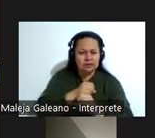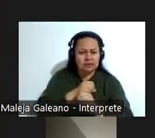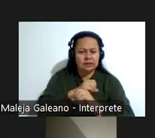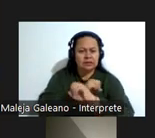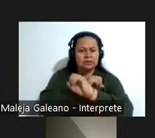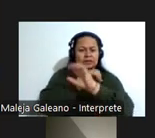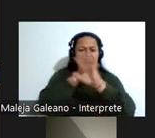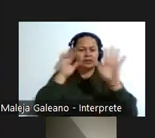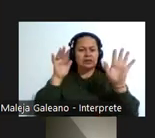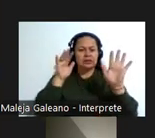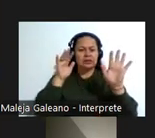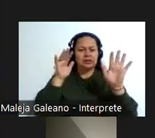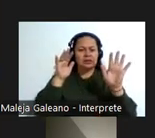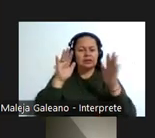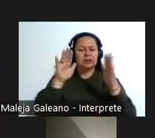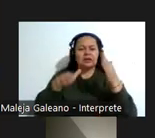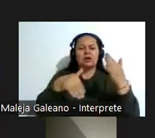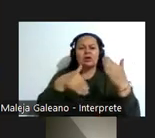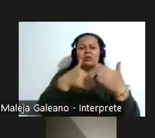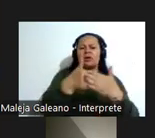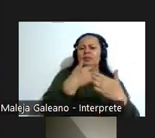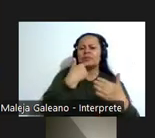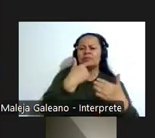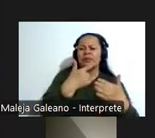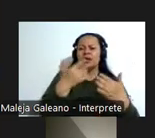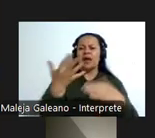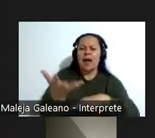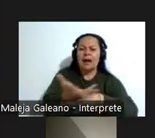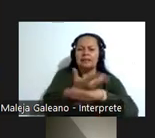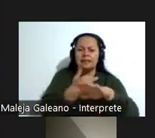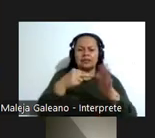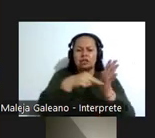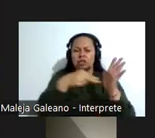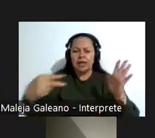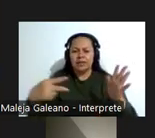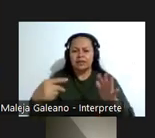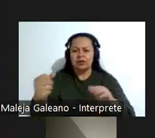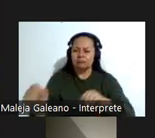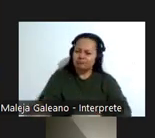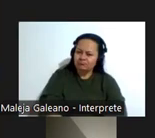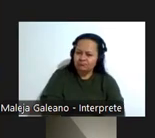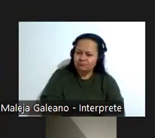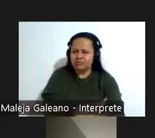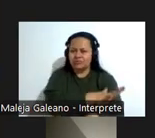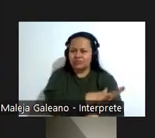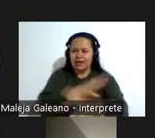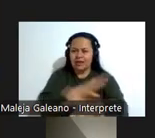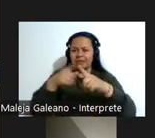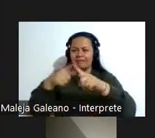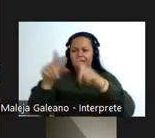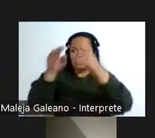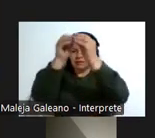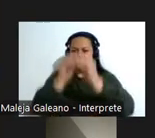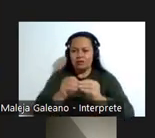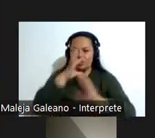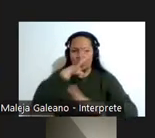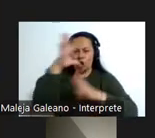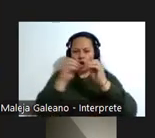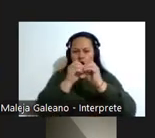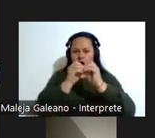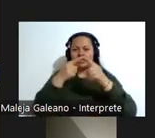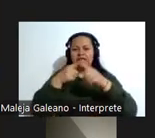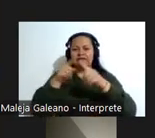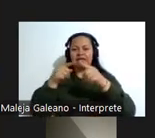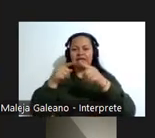el ámbito intelectual, artístico, técnico o afectivo, que se expresan en distintos códigos y en distintos